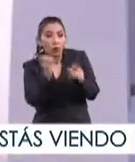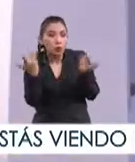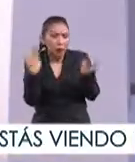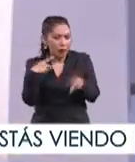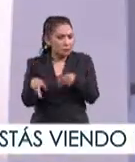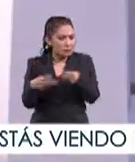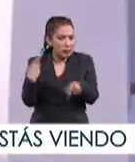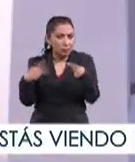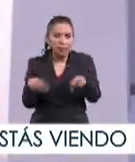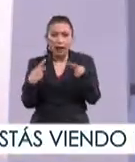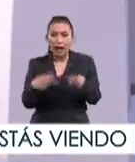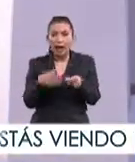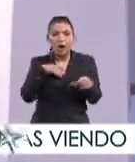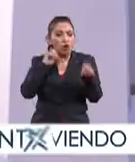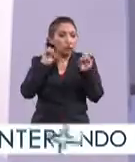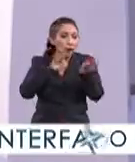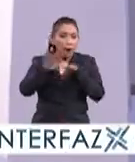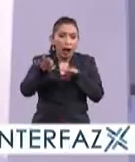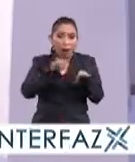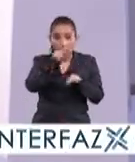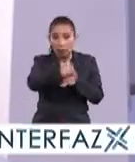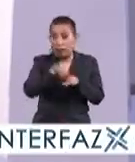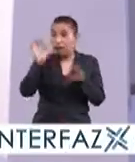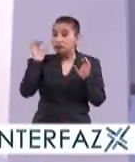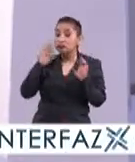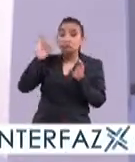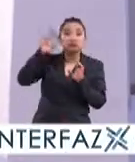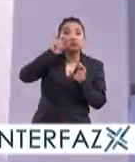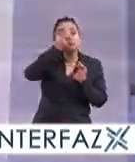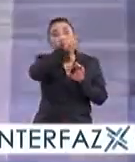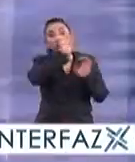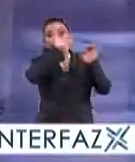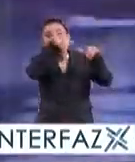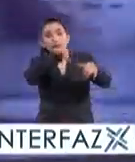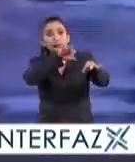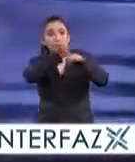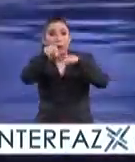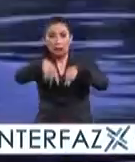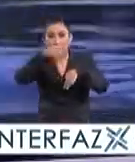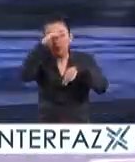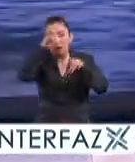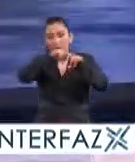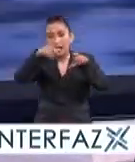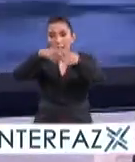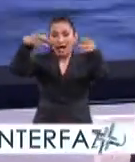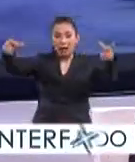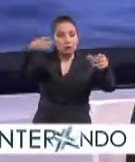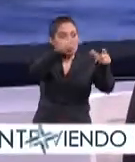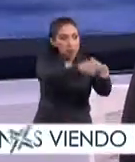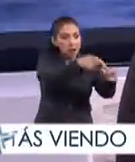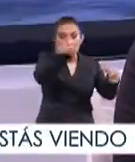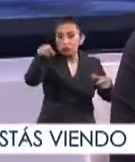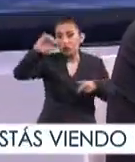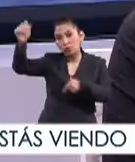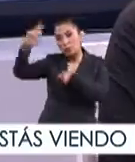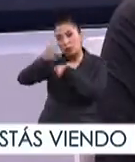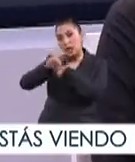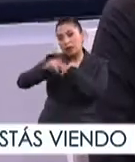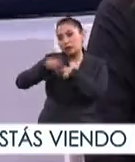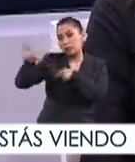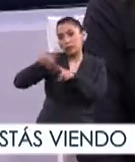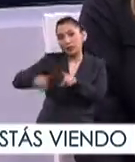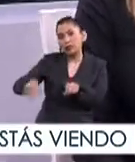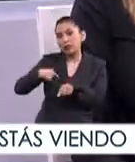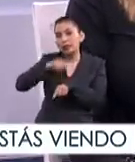mercado de laborar, porque la oferta de trabajo puede ser totalmente diferente en México que en su país de origen. Y además